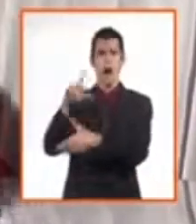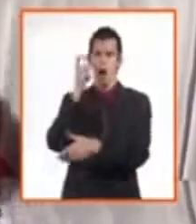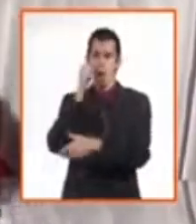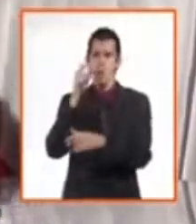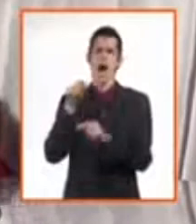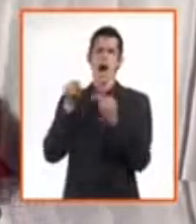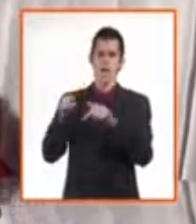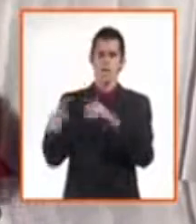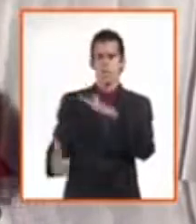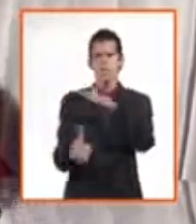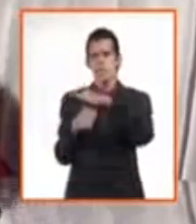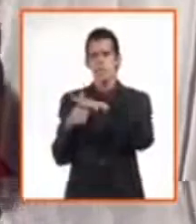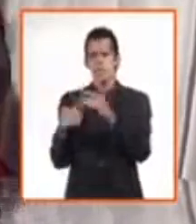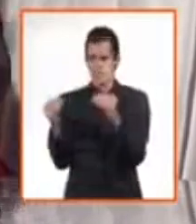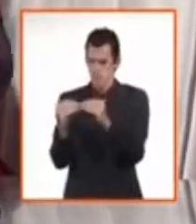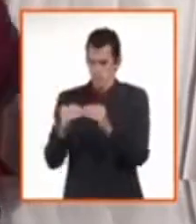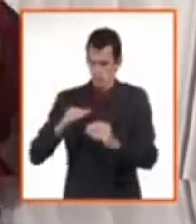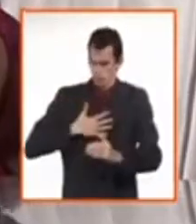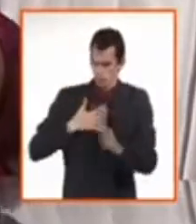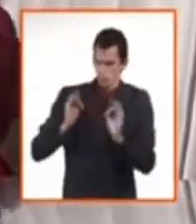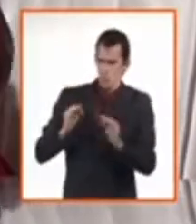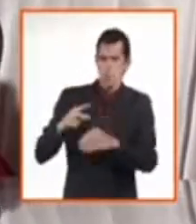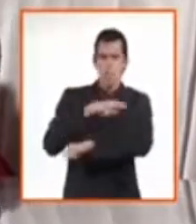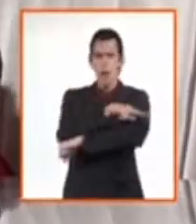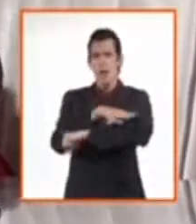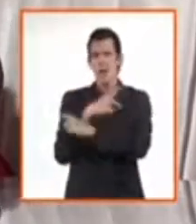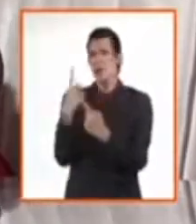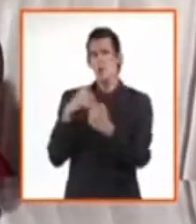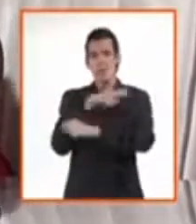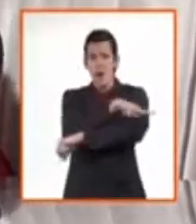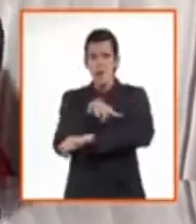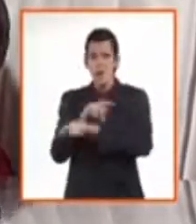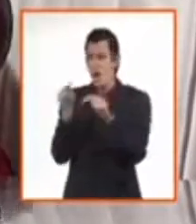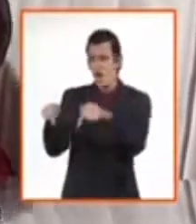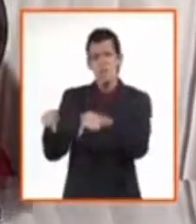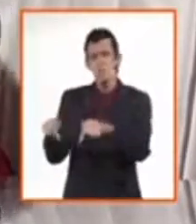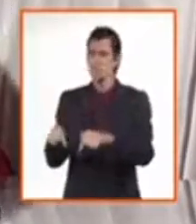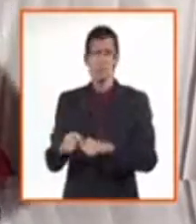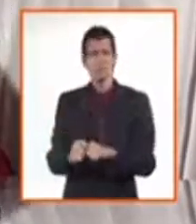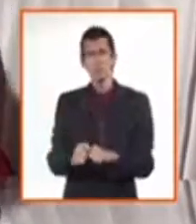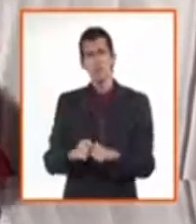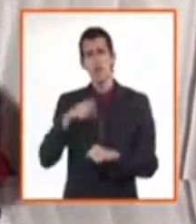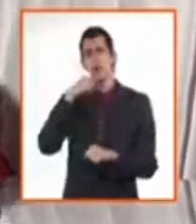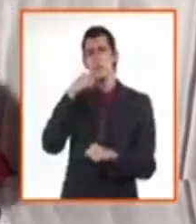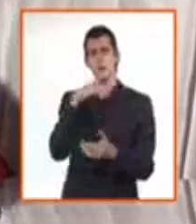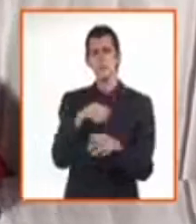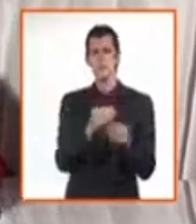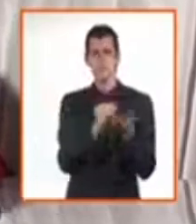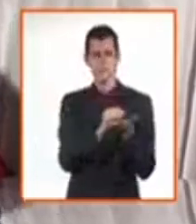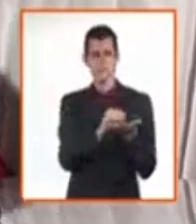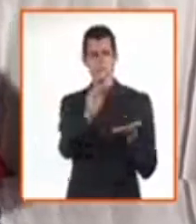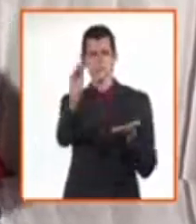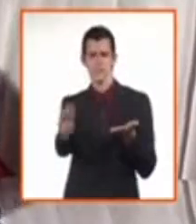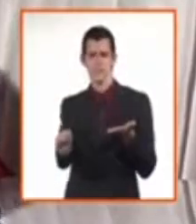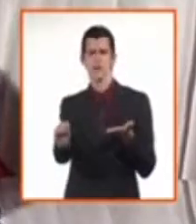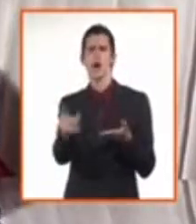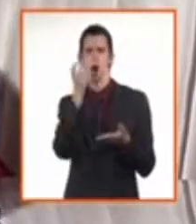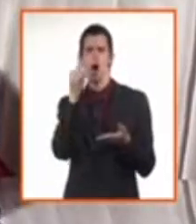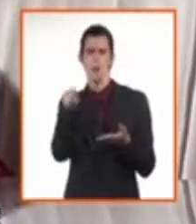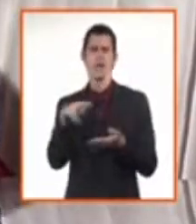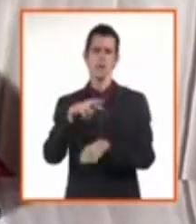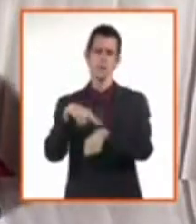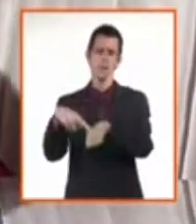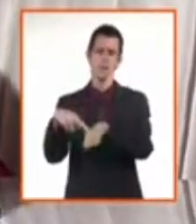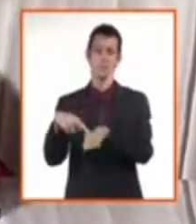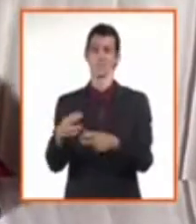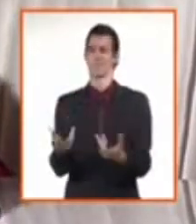lo respeta ya nadie no lo respetan ni los presidentes que lo acusaron allí hay que ver y oír el discurso del canciller de bolivia